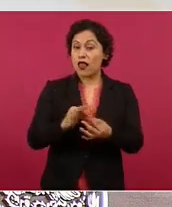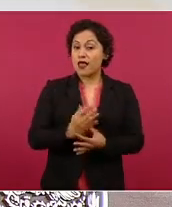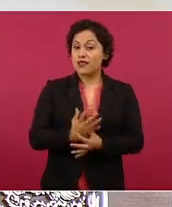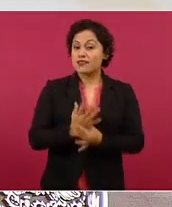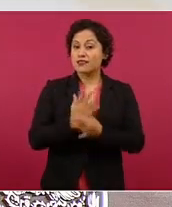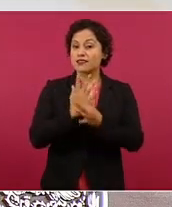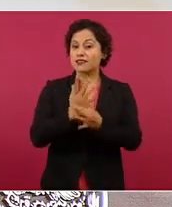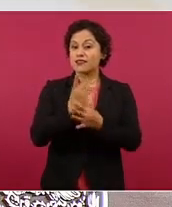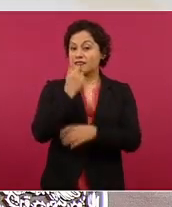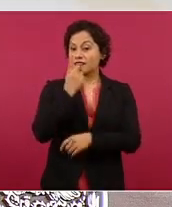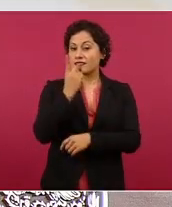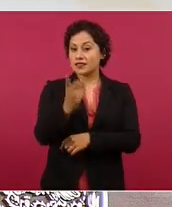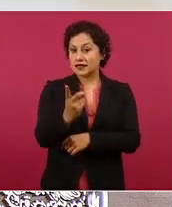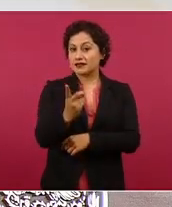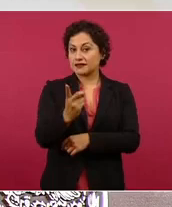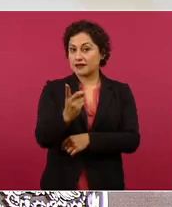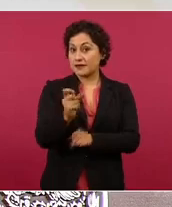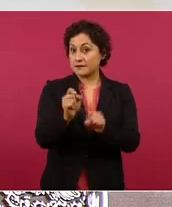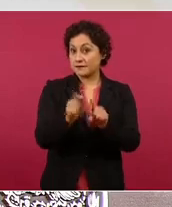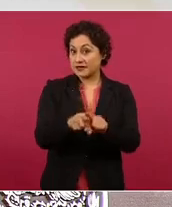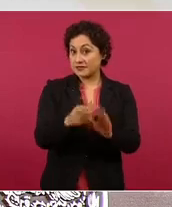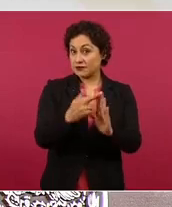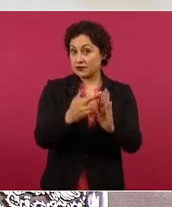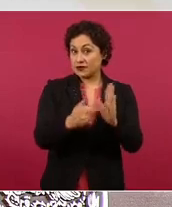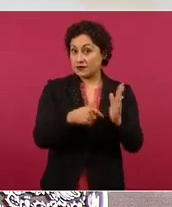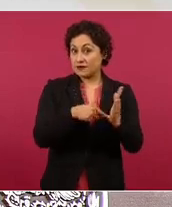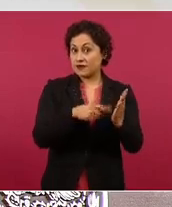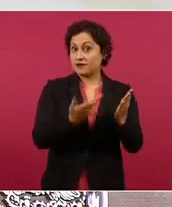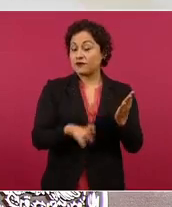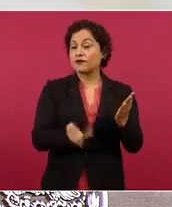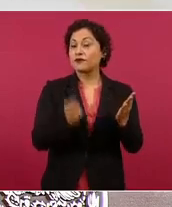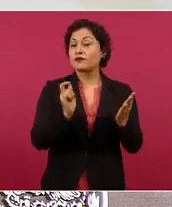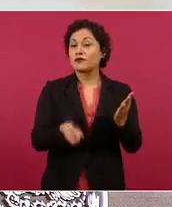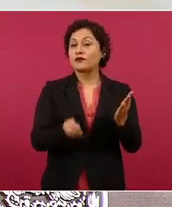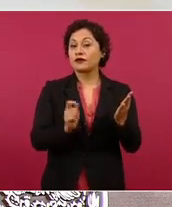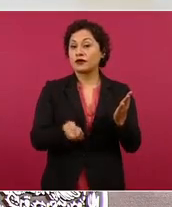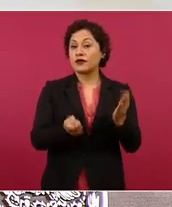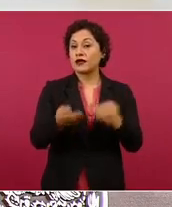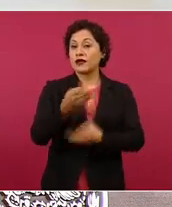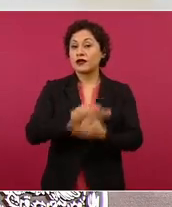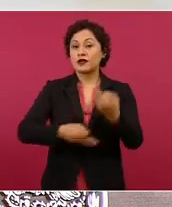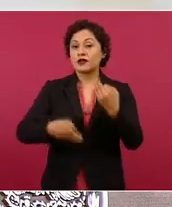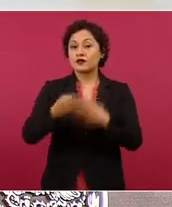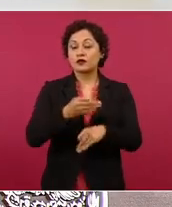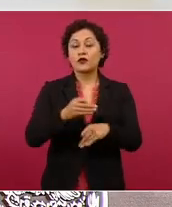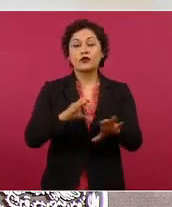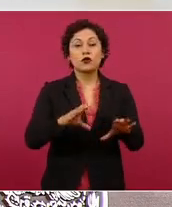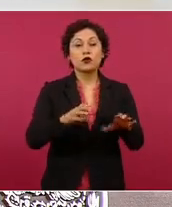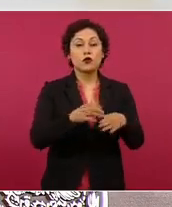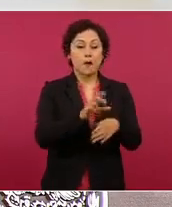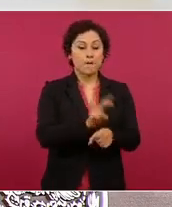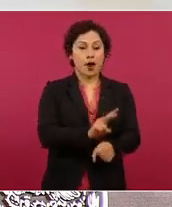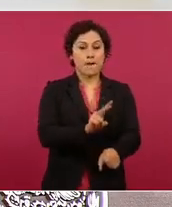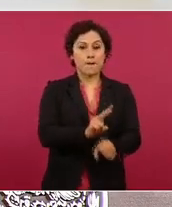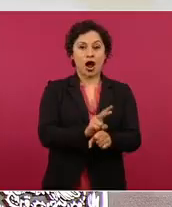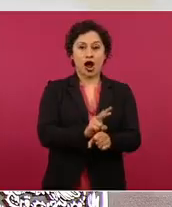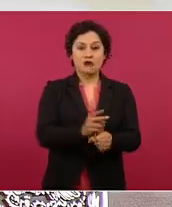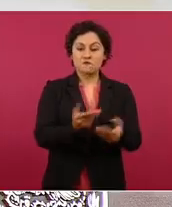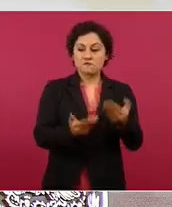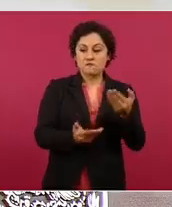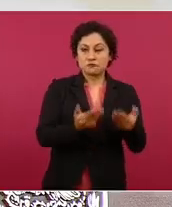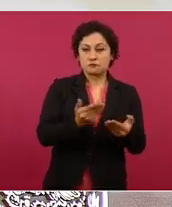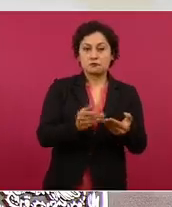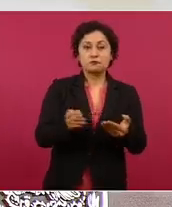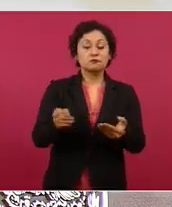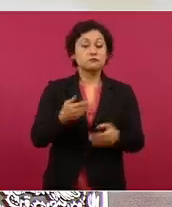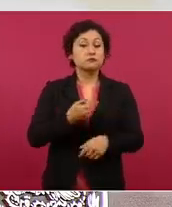y pues está violando su propio reglamento, ¿no? Porque se supone que debería de pasar todo por la Cámara de Compensación, pero pues él mismo está